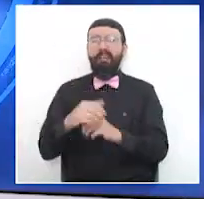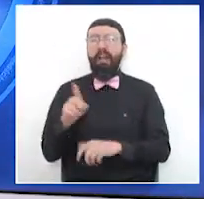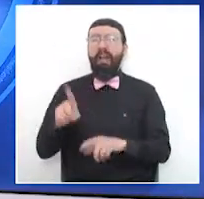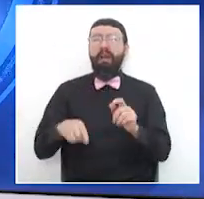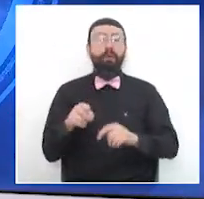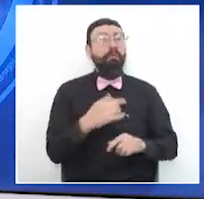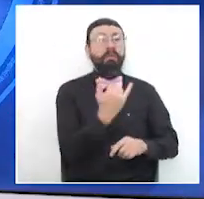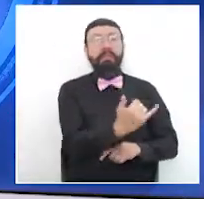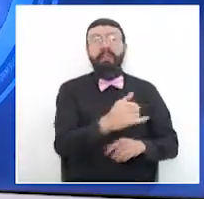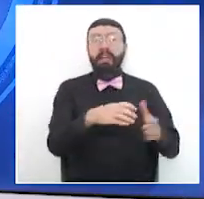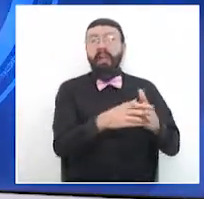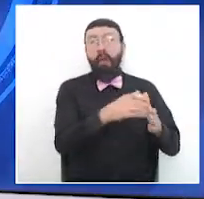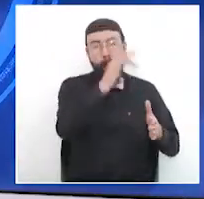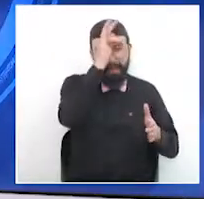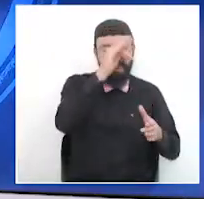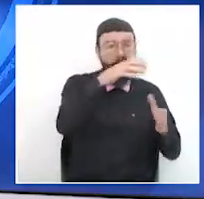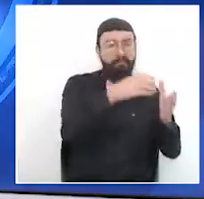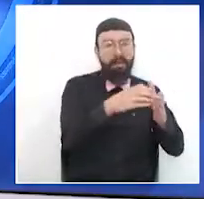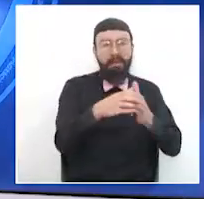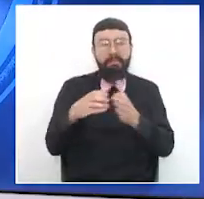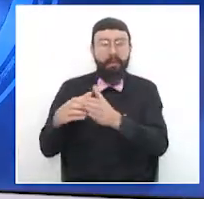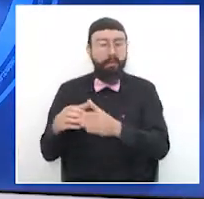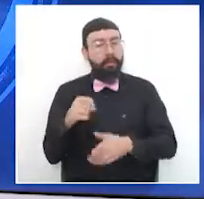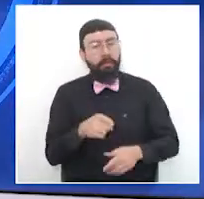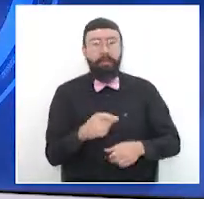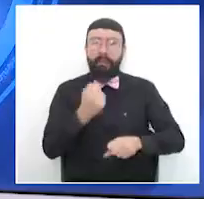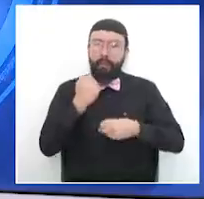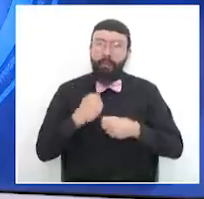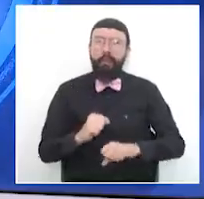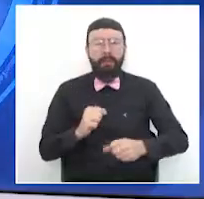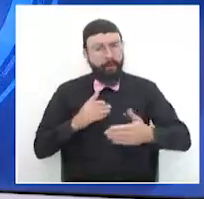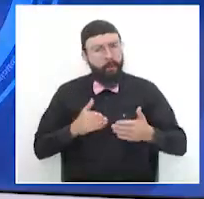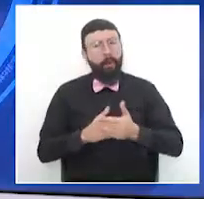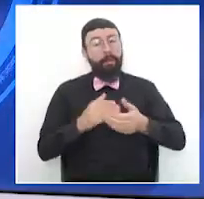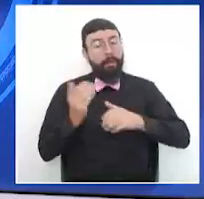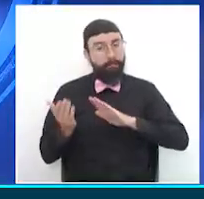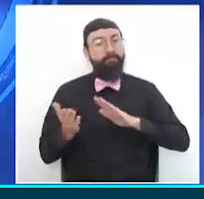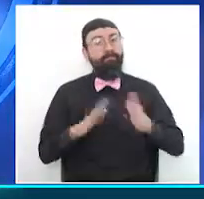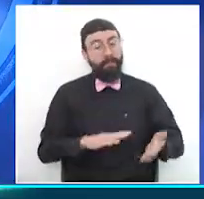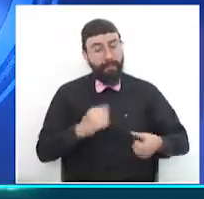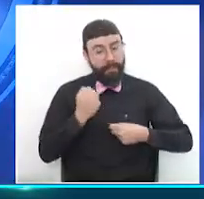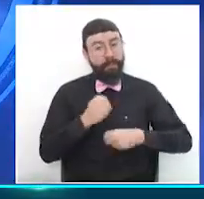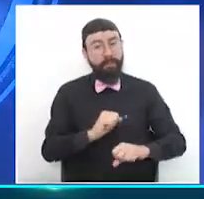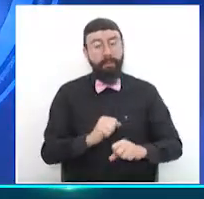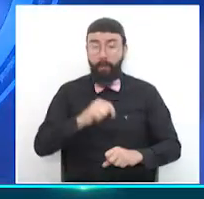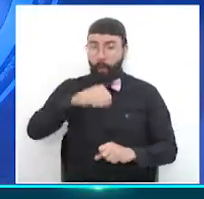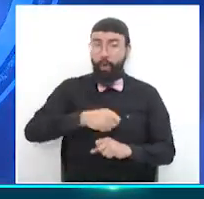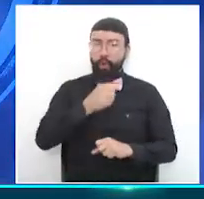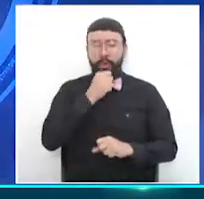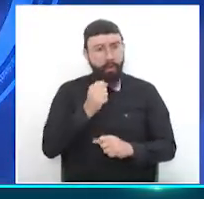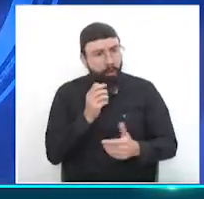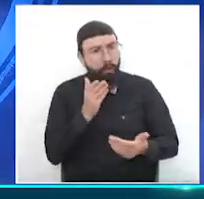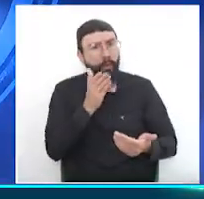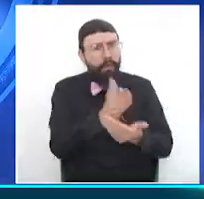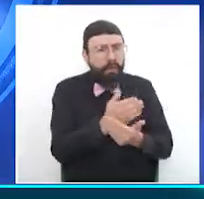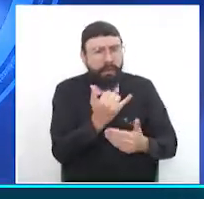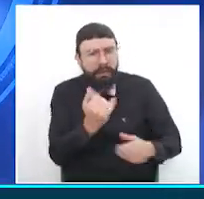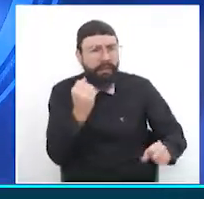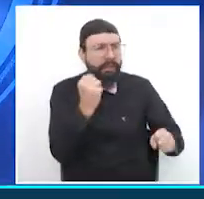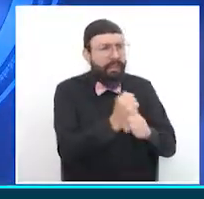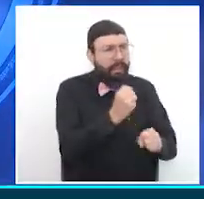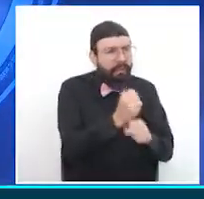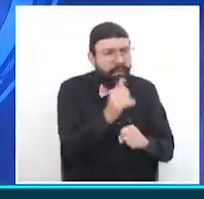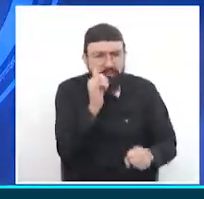centros hospitalarios, cada segundo se libra una lucha contra la muerte. Telecafé Noticias hoy fue testigo directo del trabajo en